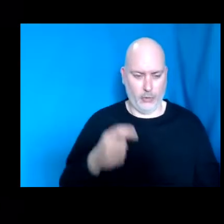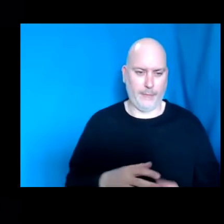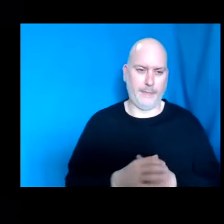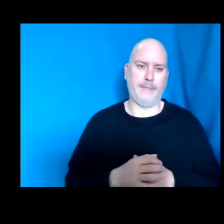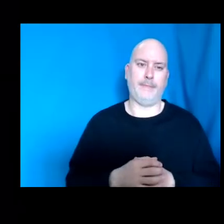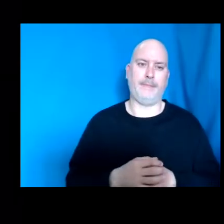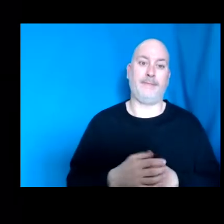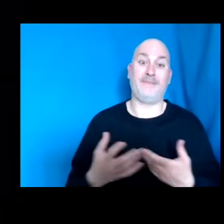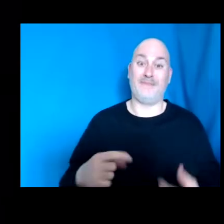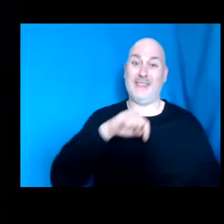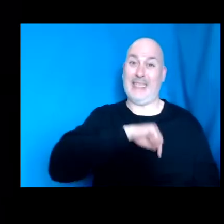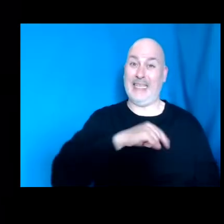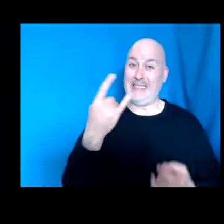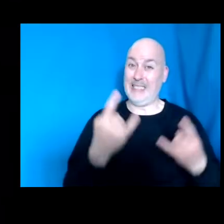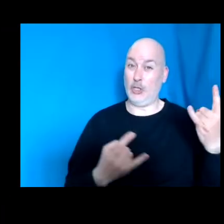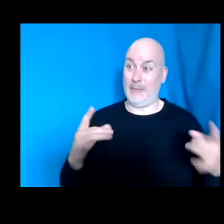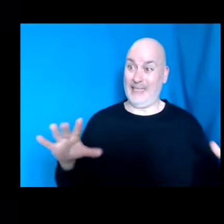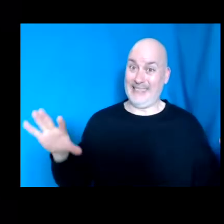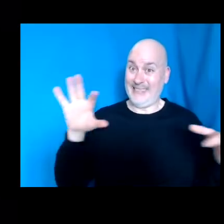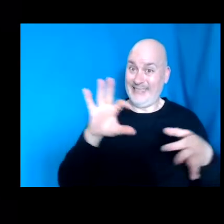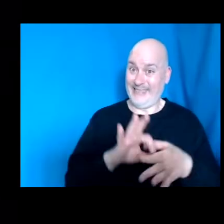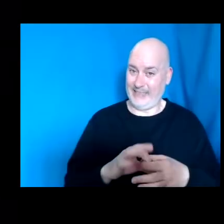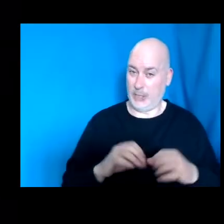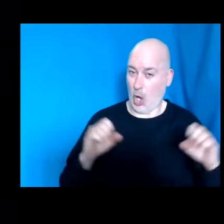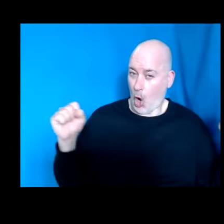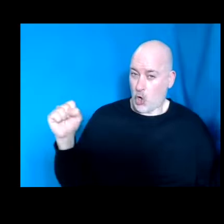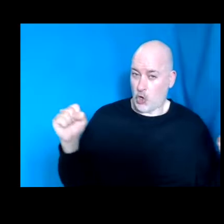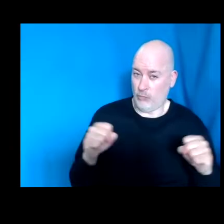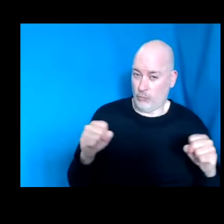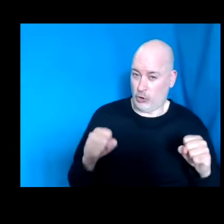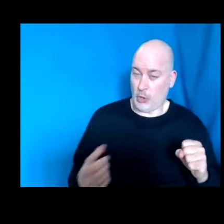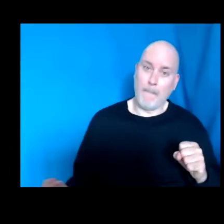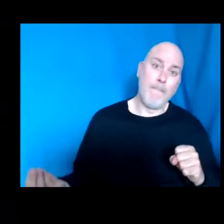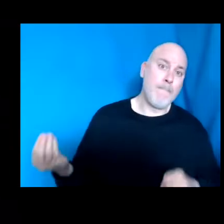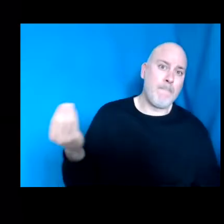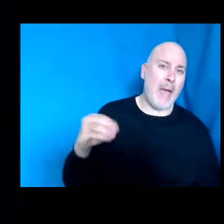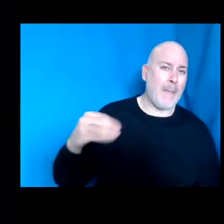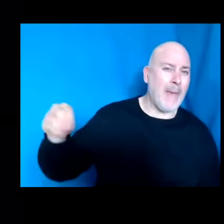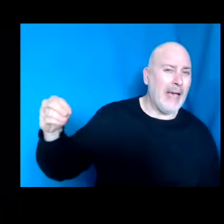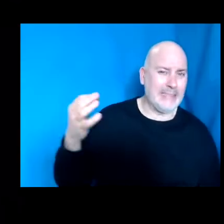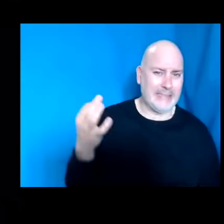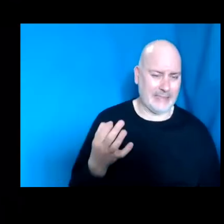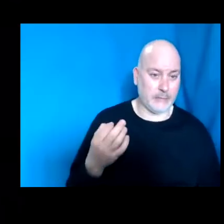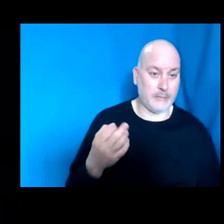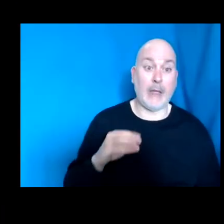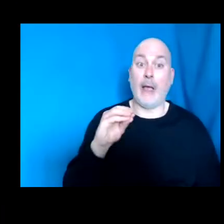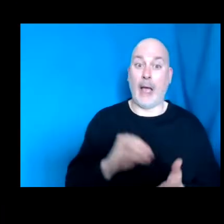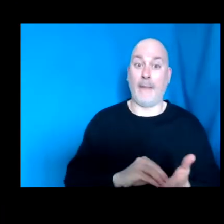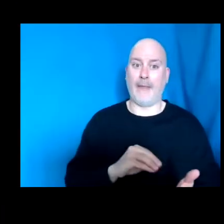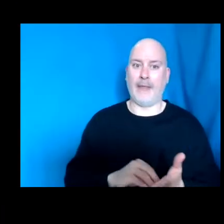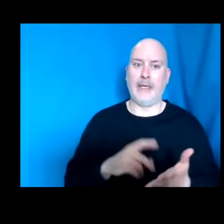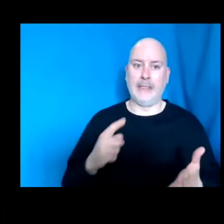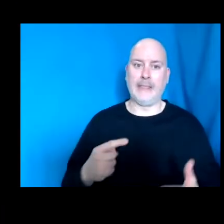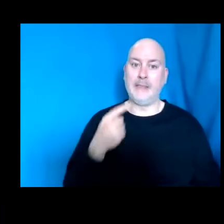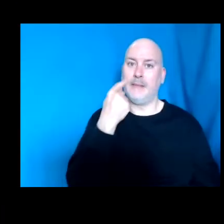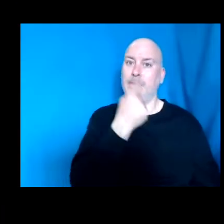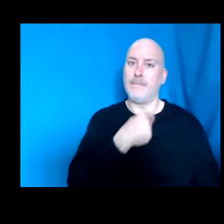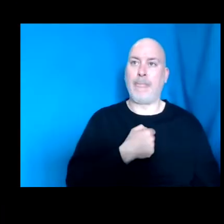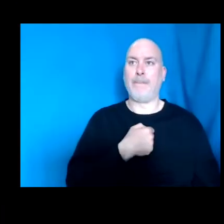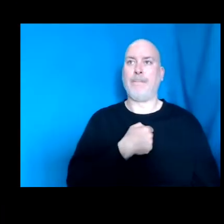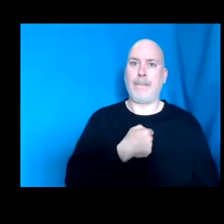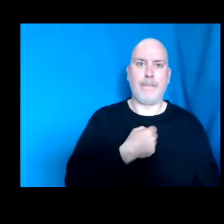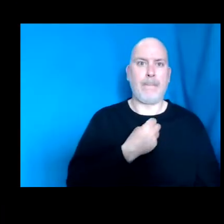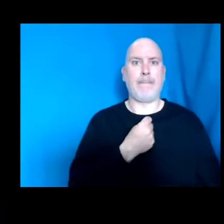¿Qué síntomas pueden acompañar, aparte de estos, a una convulsión? Hay veces que es el movimiento de chupeteo de